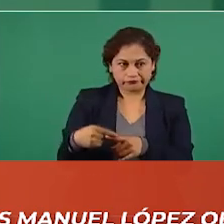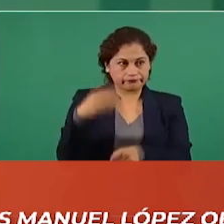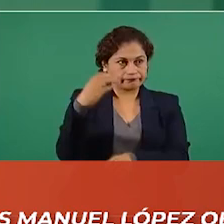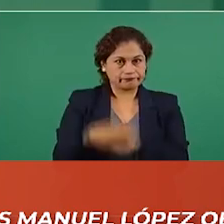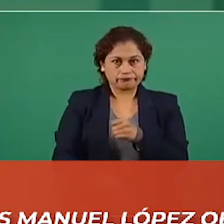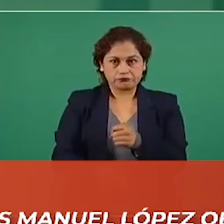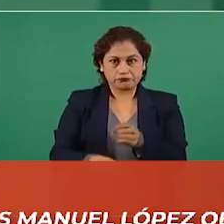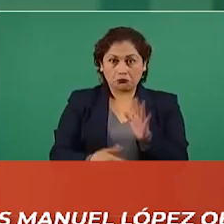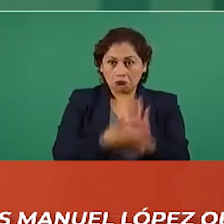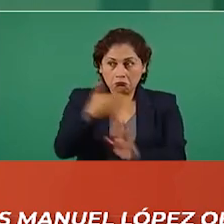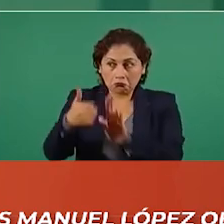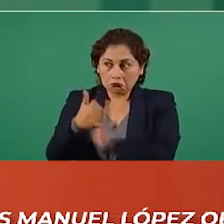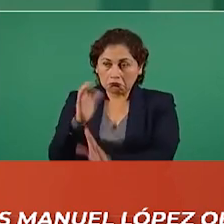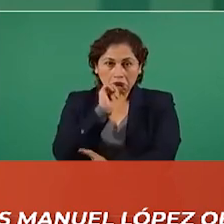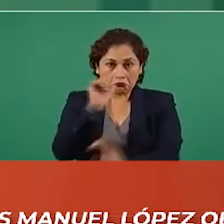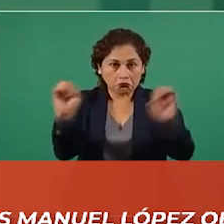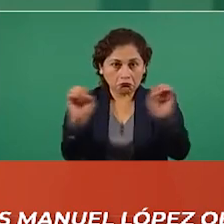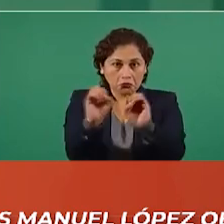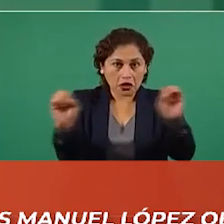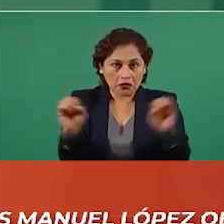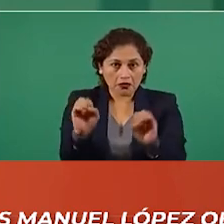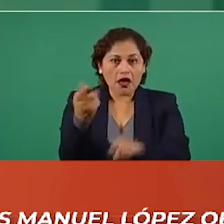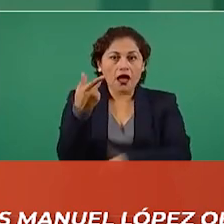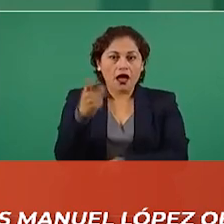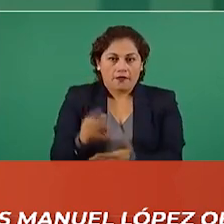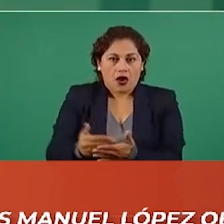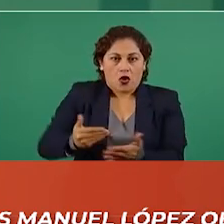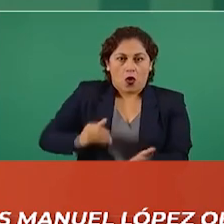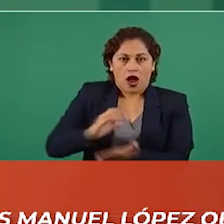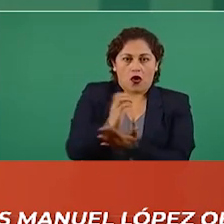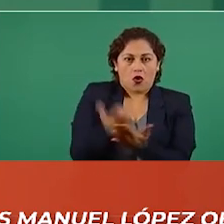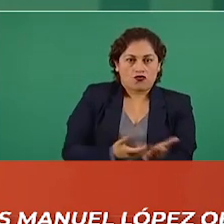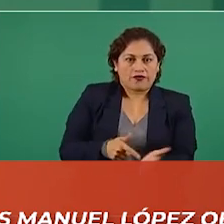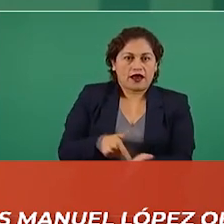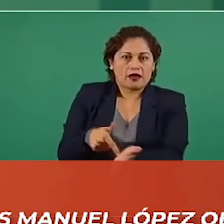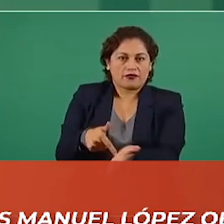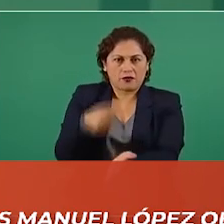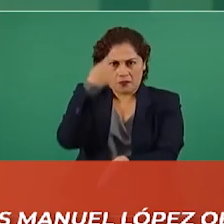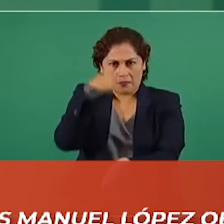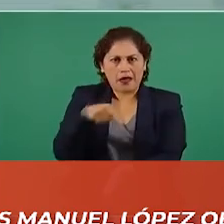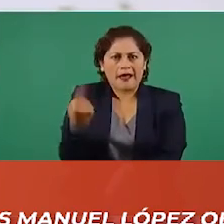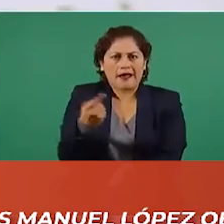los contratos para el gas por influyentismo.